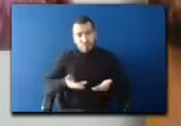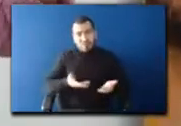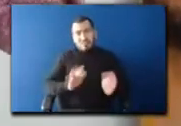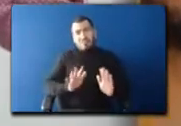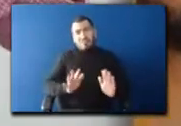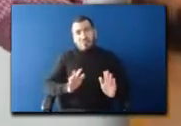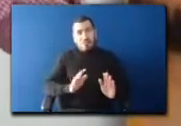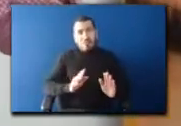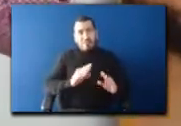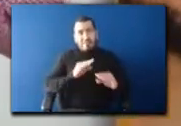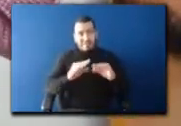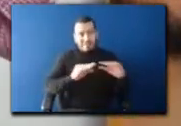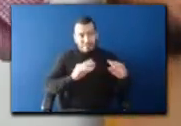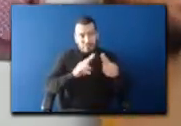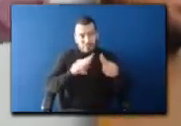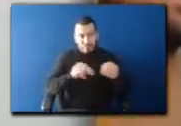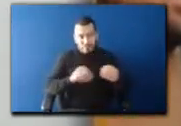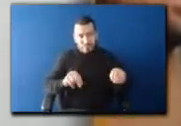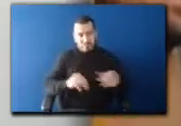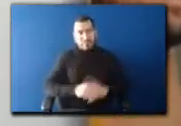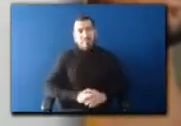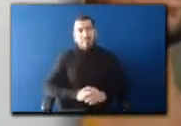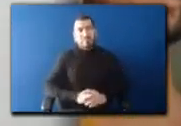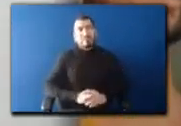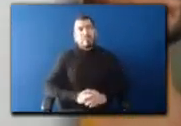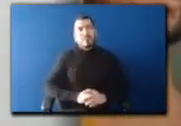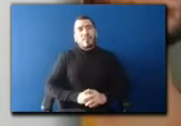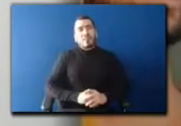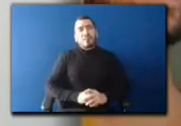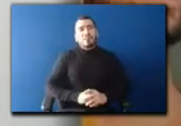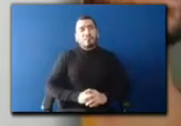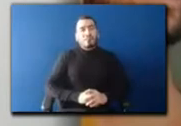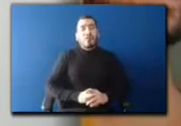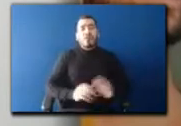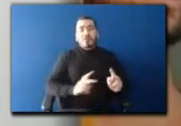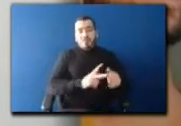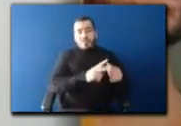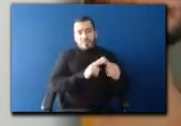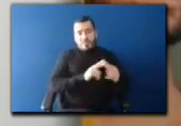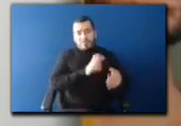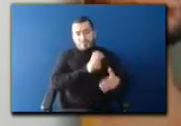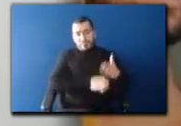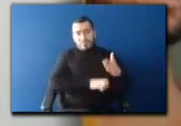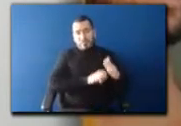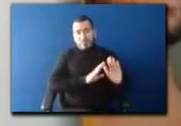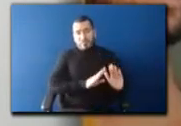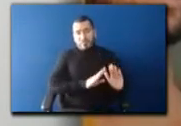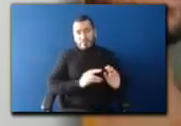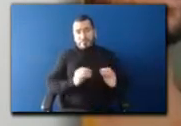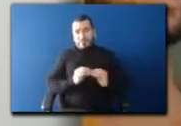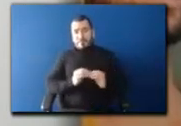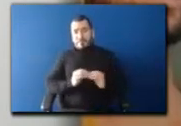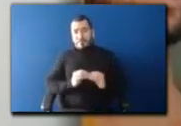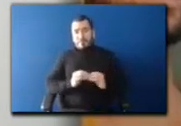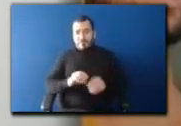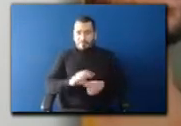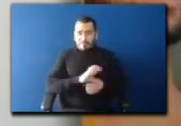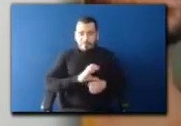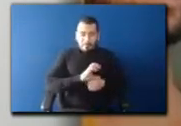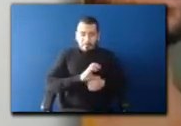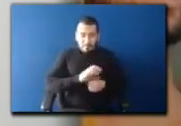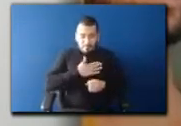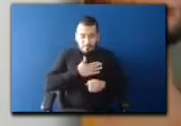tal vez me descuentan tal débito automático. Yo puedo comparar en mi ciudad, en mi